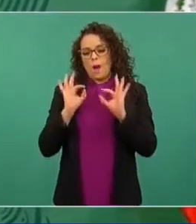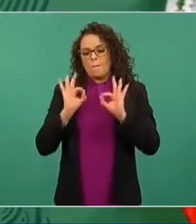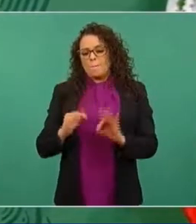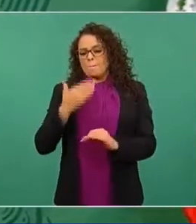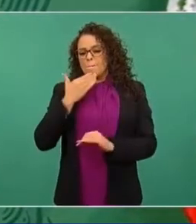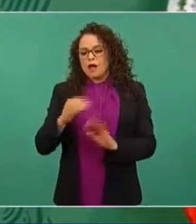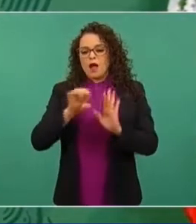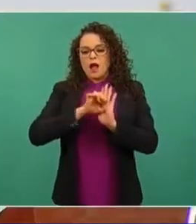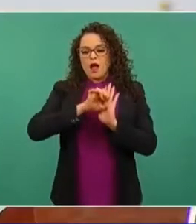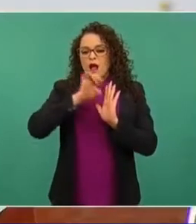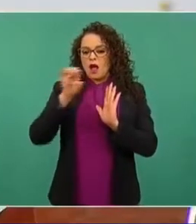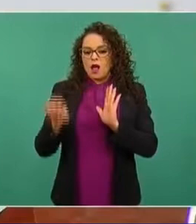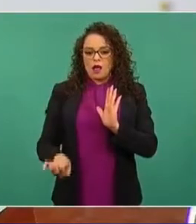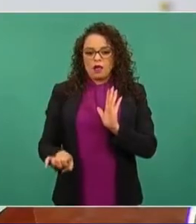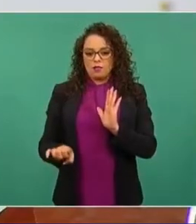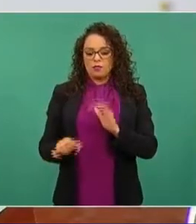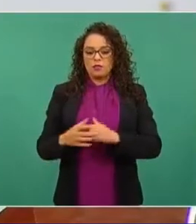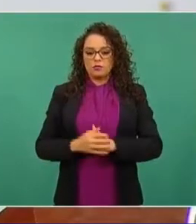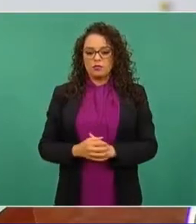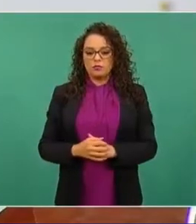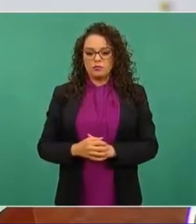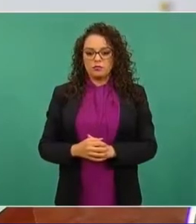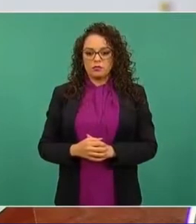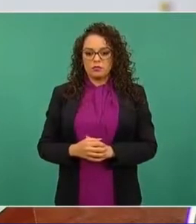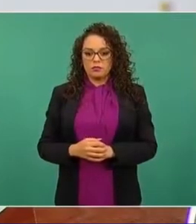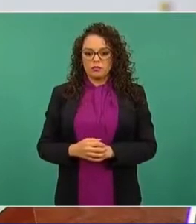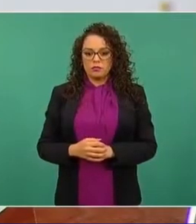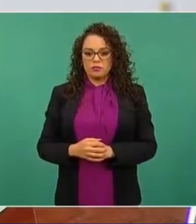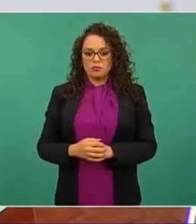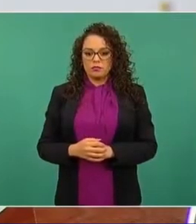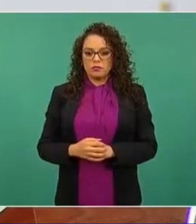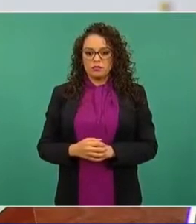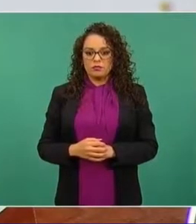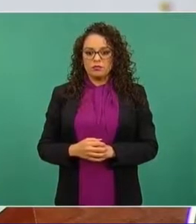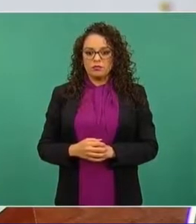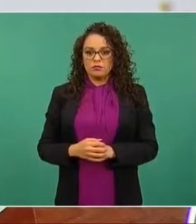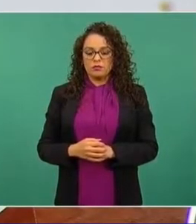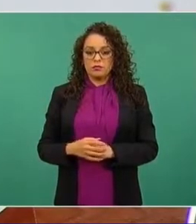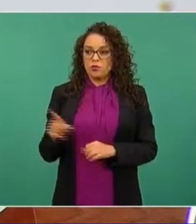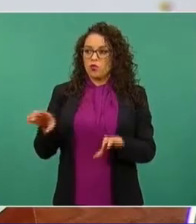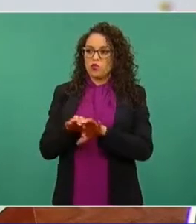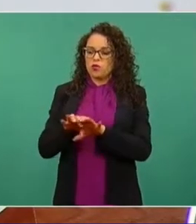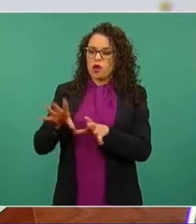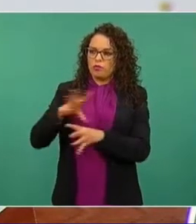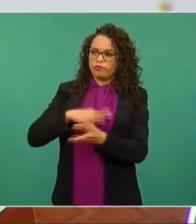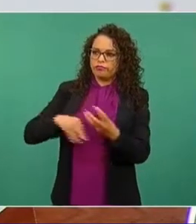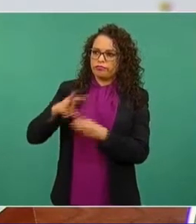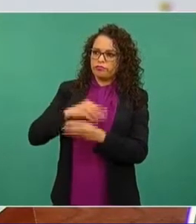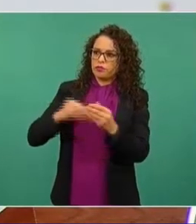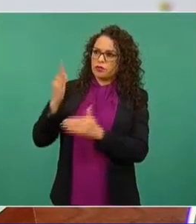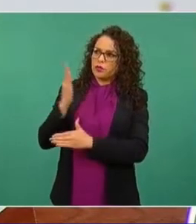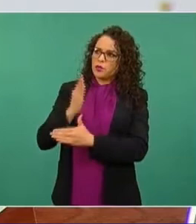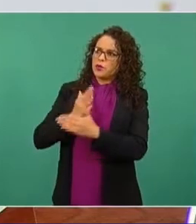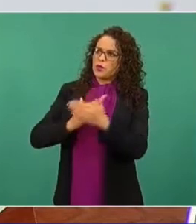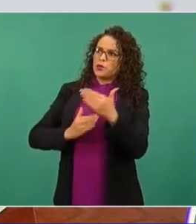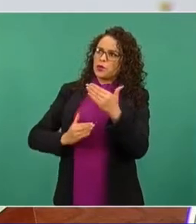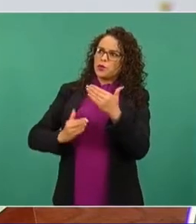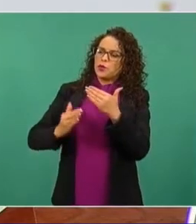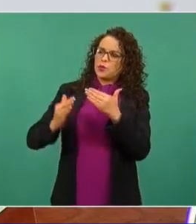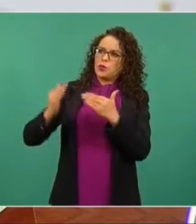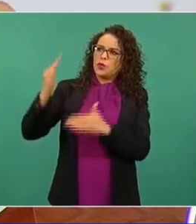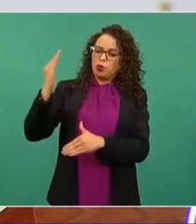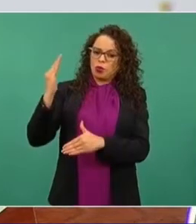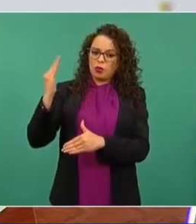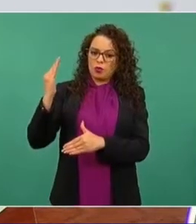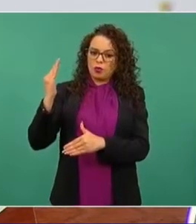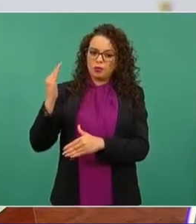un modelo fincado solo en el pie del crecimiento es cojo, le